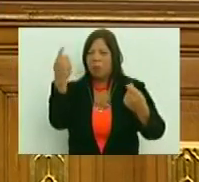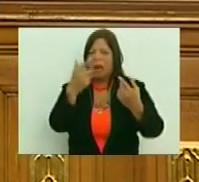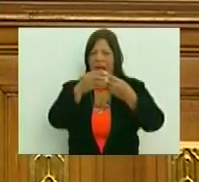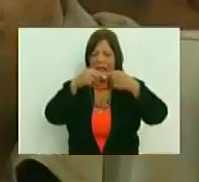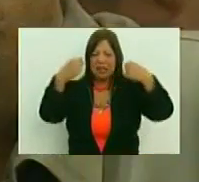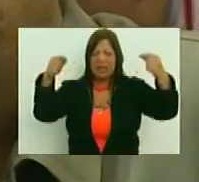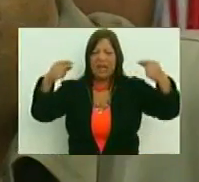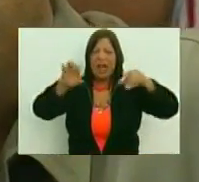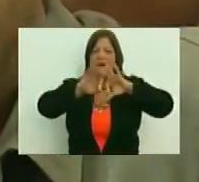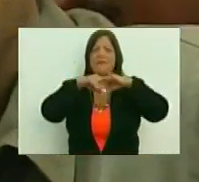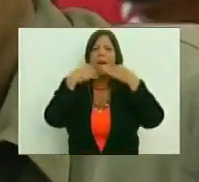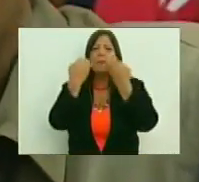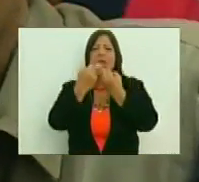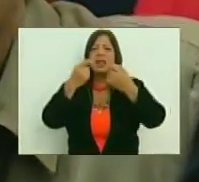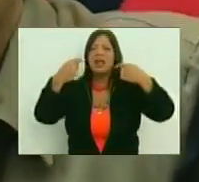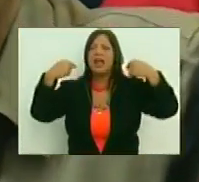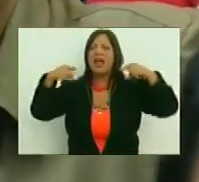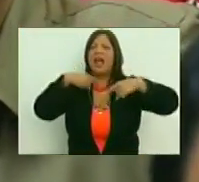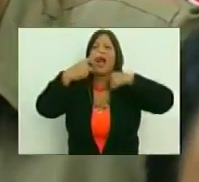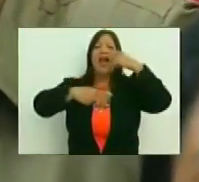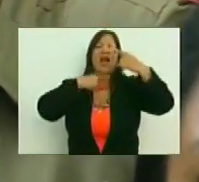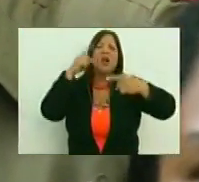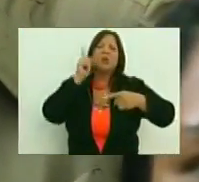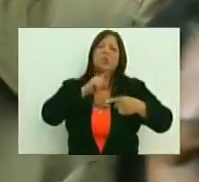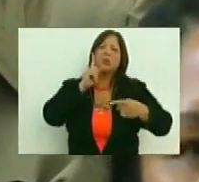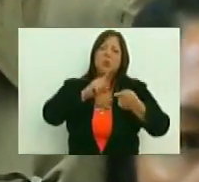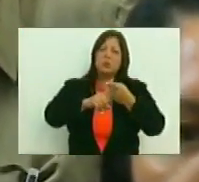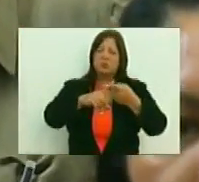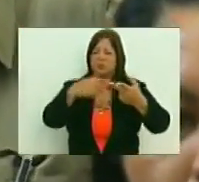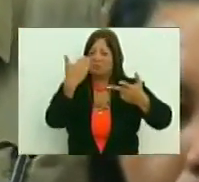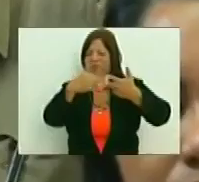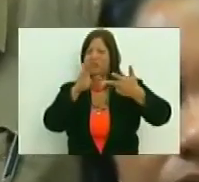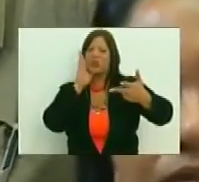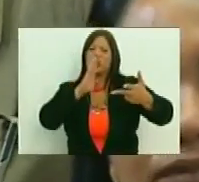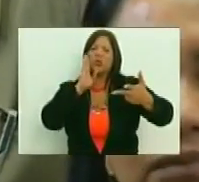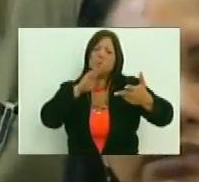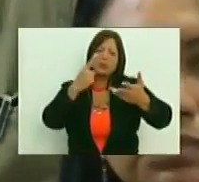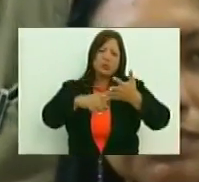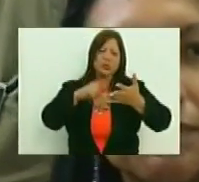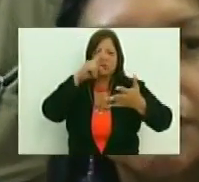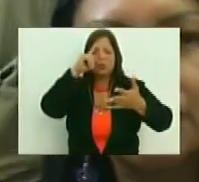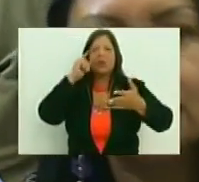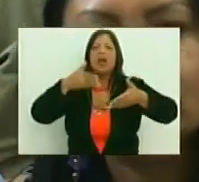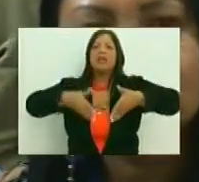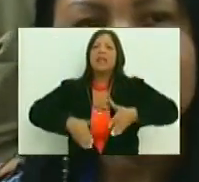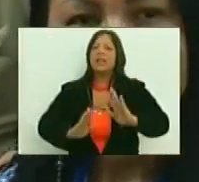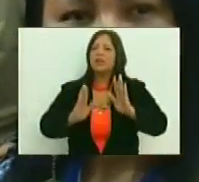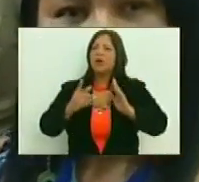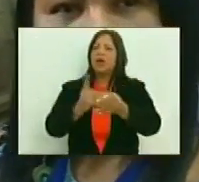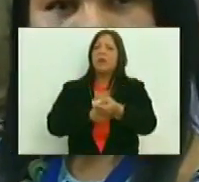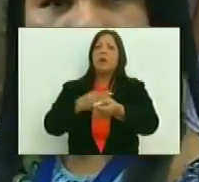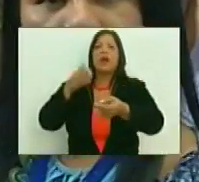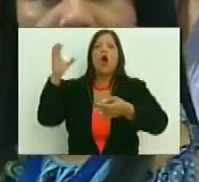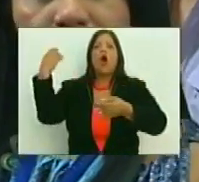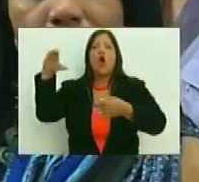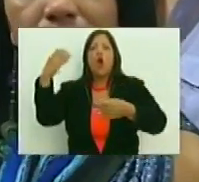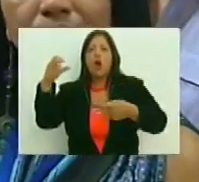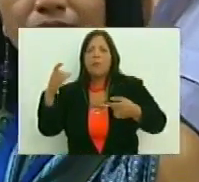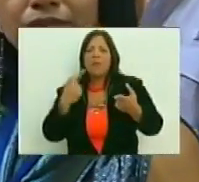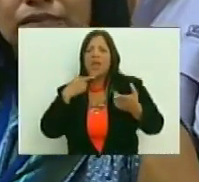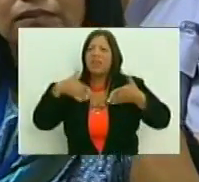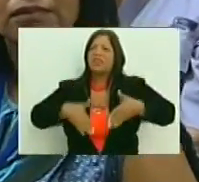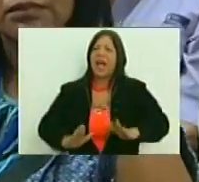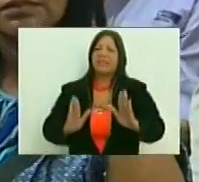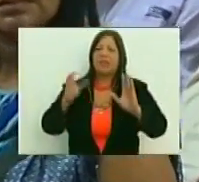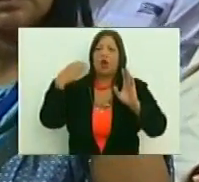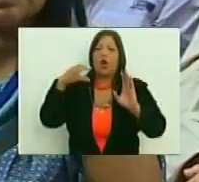a él y a su familia. Han dicho que es, que nació en nuestra hermana República de Colombia, y